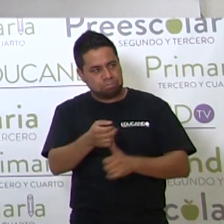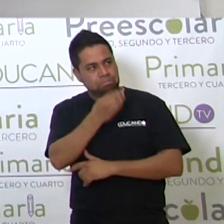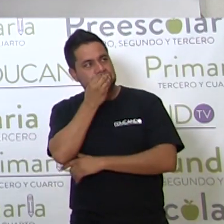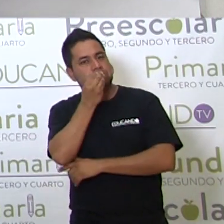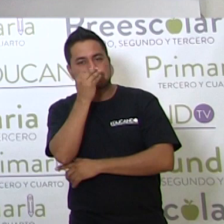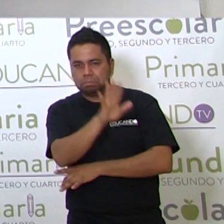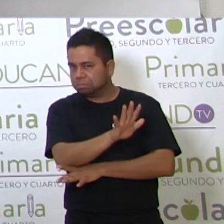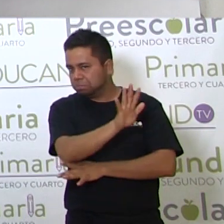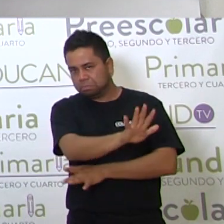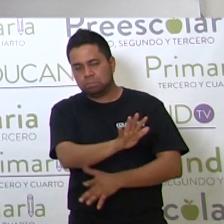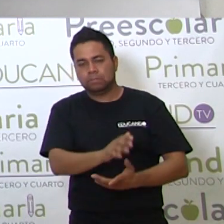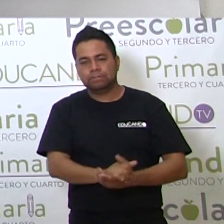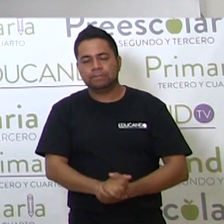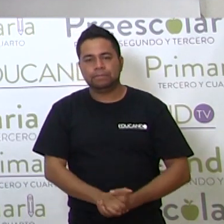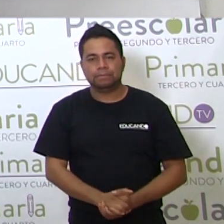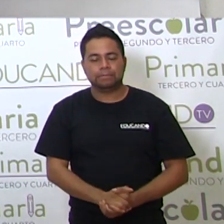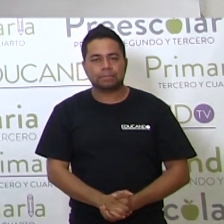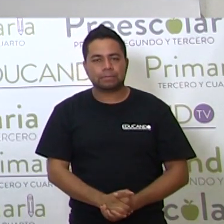Michoacán.